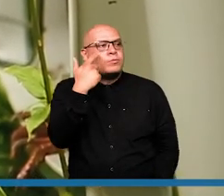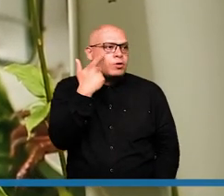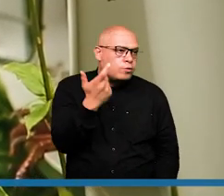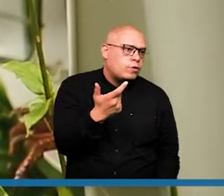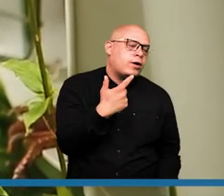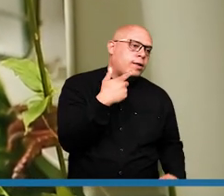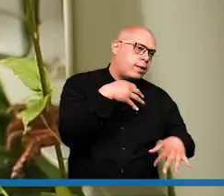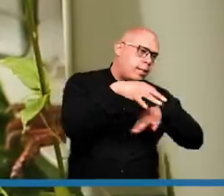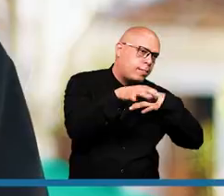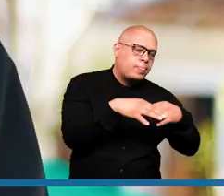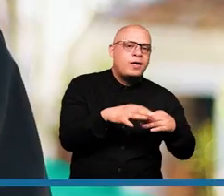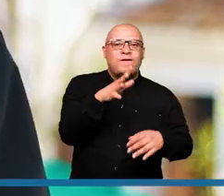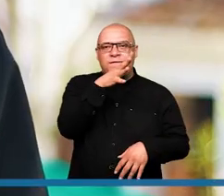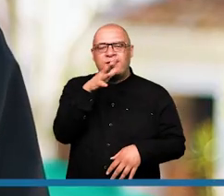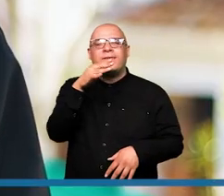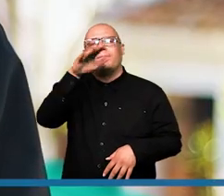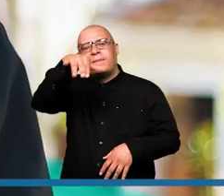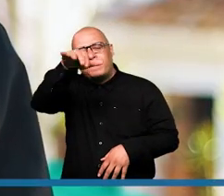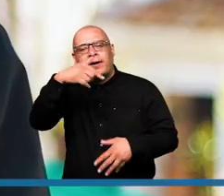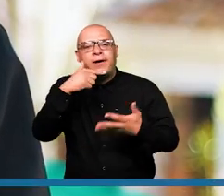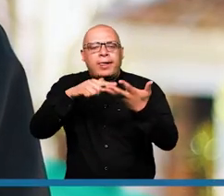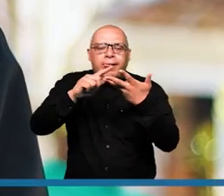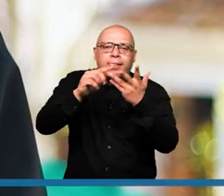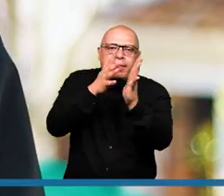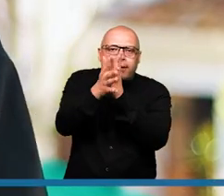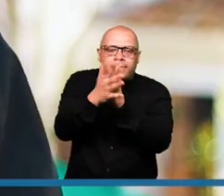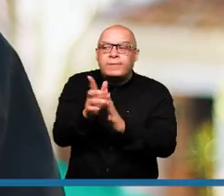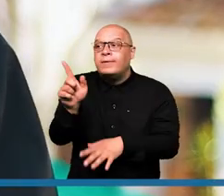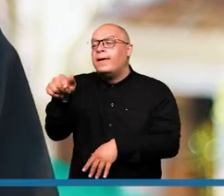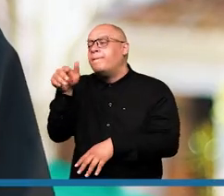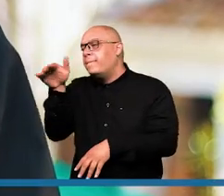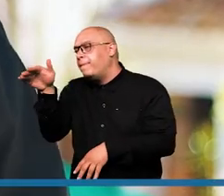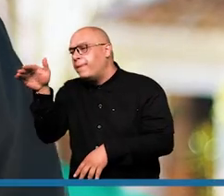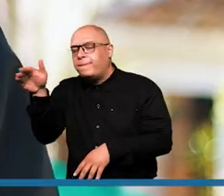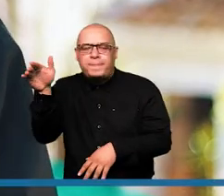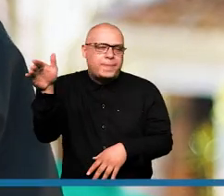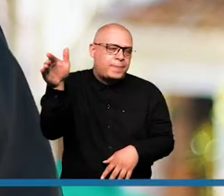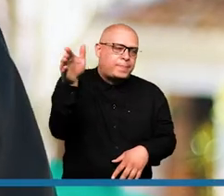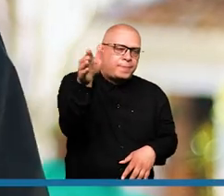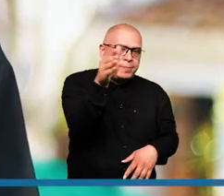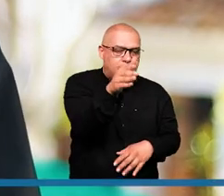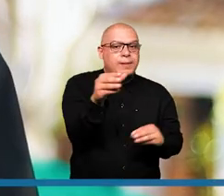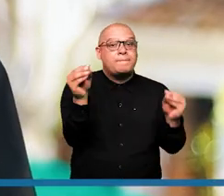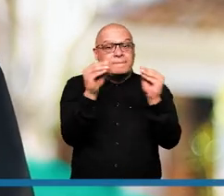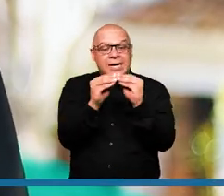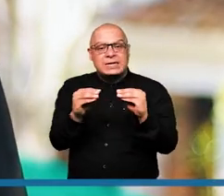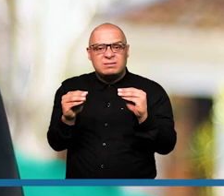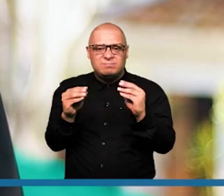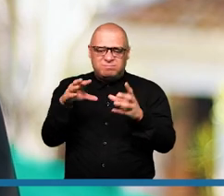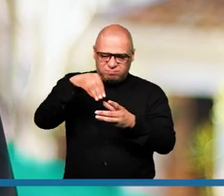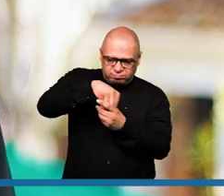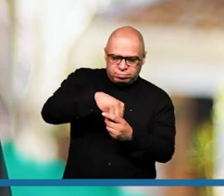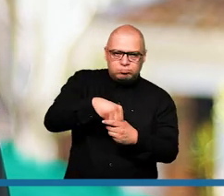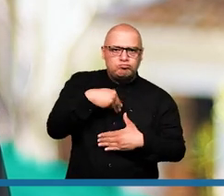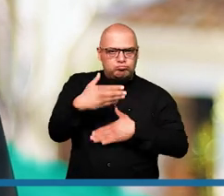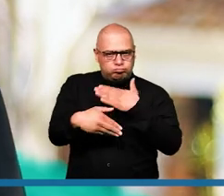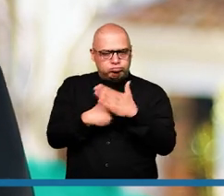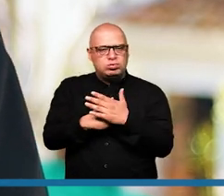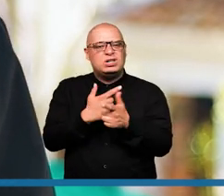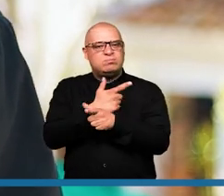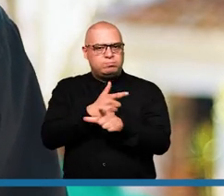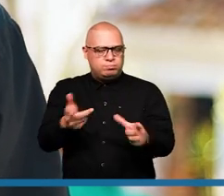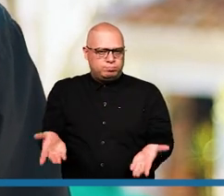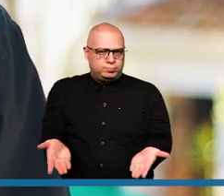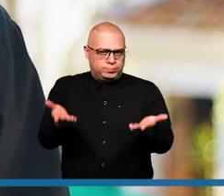para que ellos nos sirvan de una red de monitoreo y de también de ciencia participativa en este ejercicio de liberaciones.